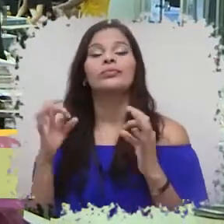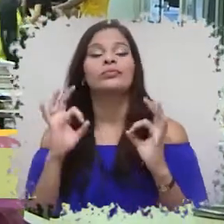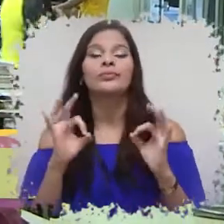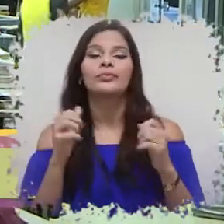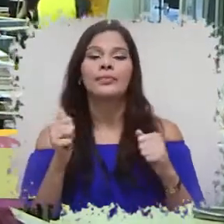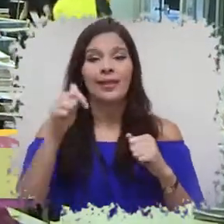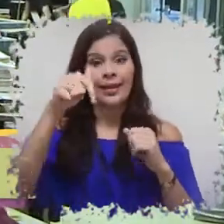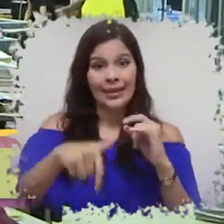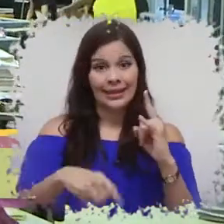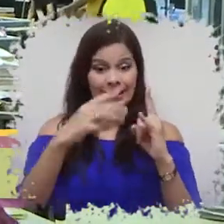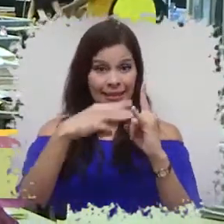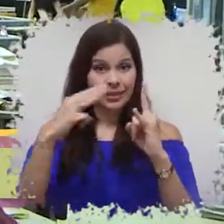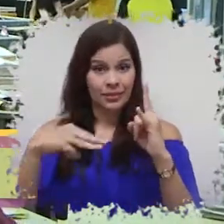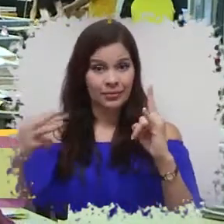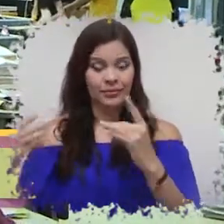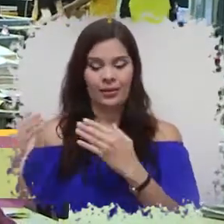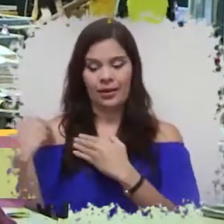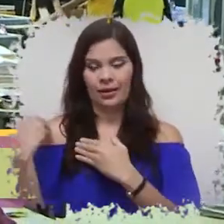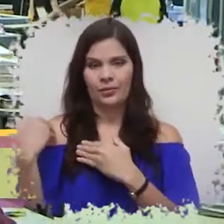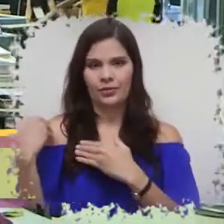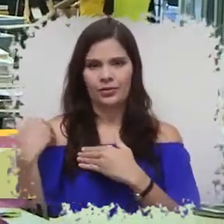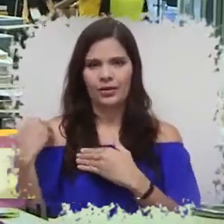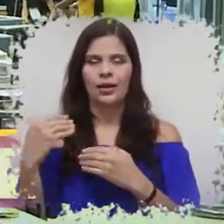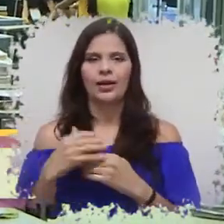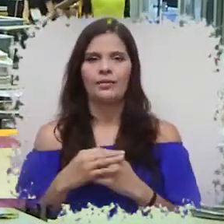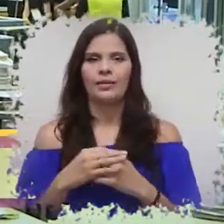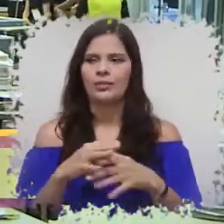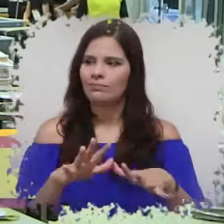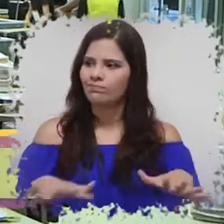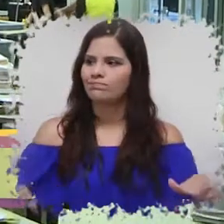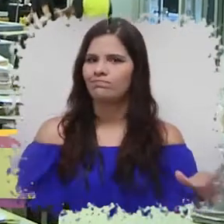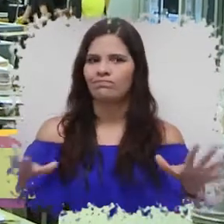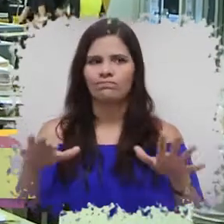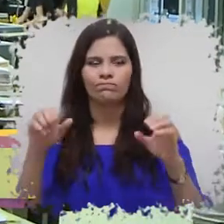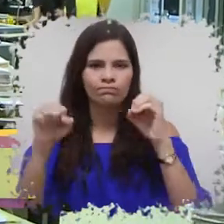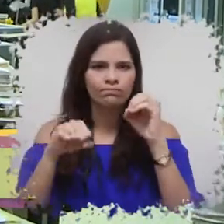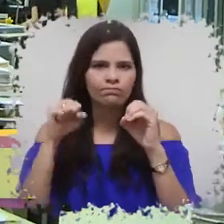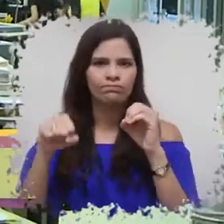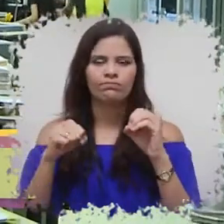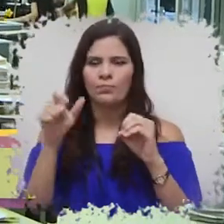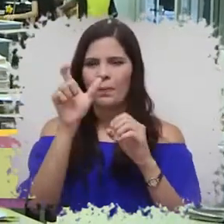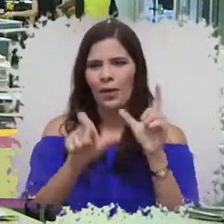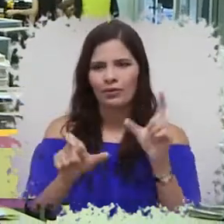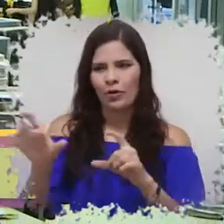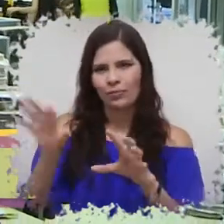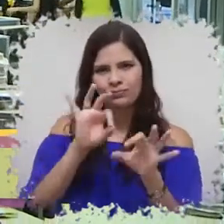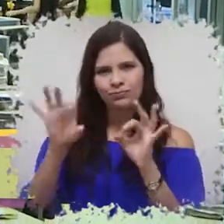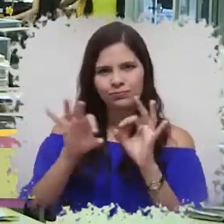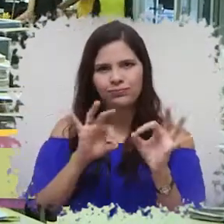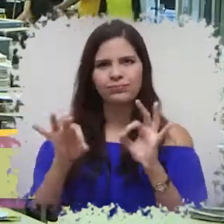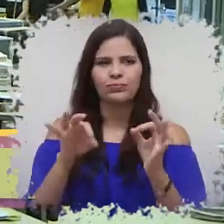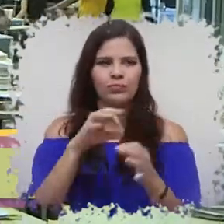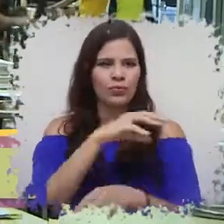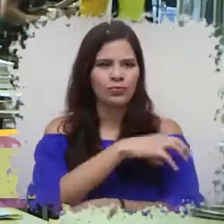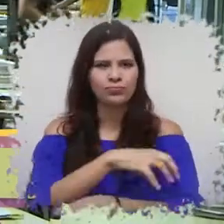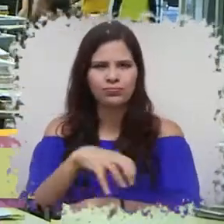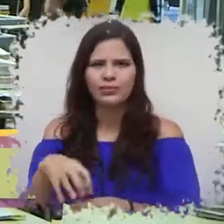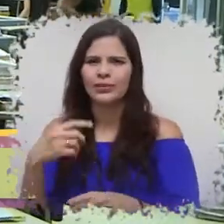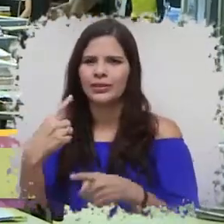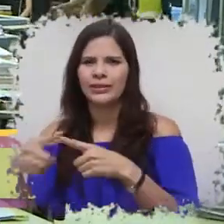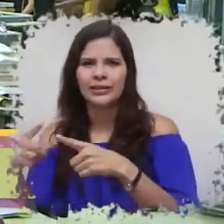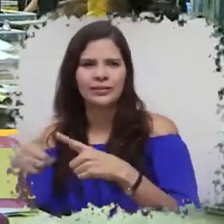es digamos epicentro no solo de lo locativo, sino también